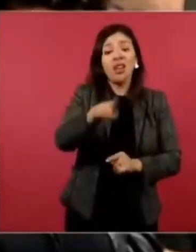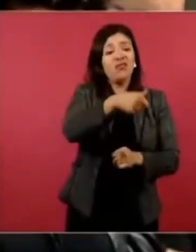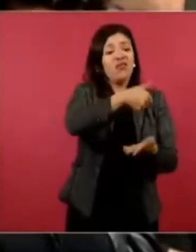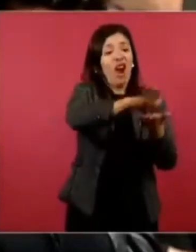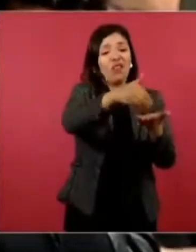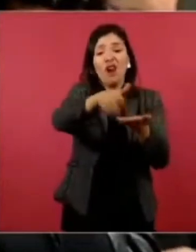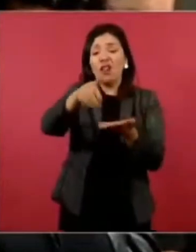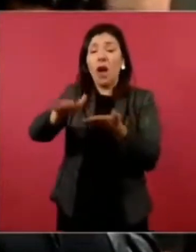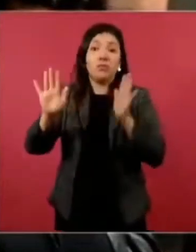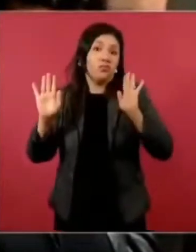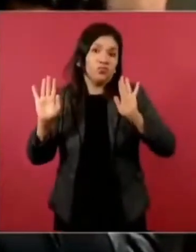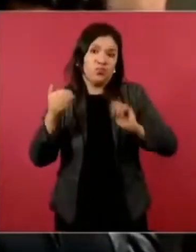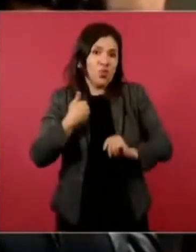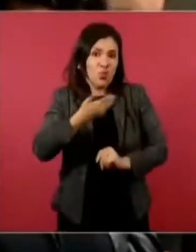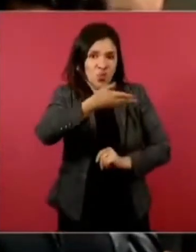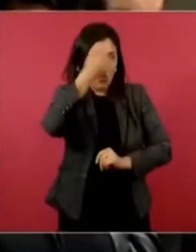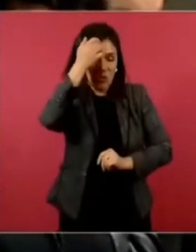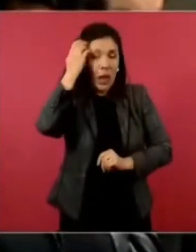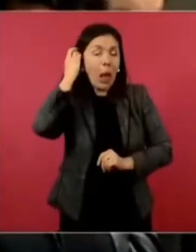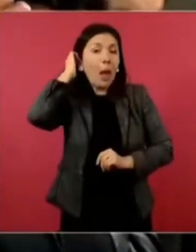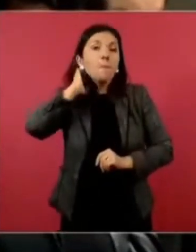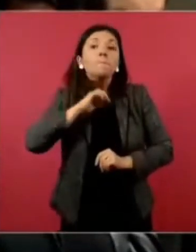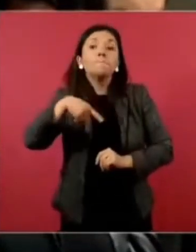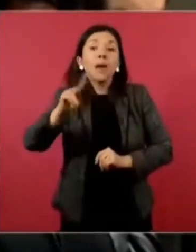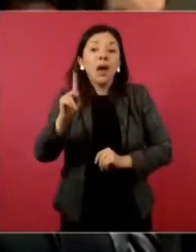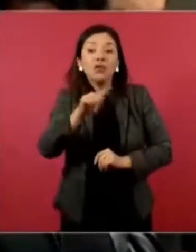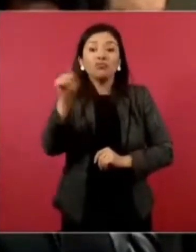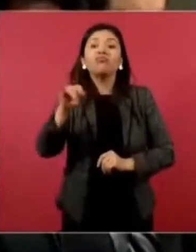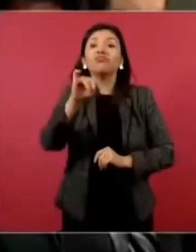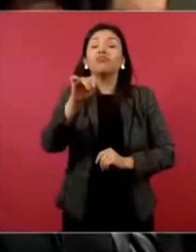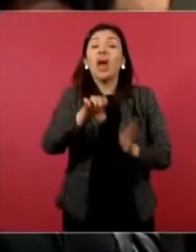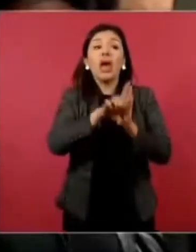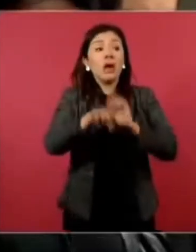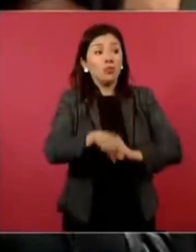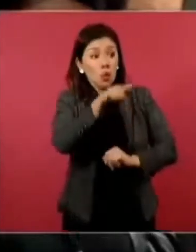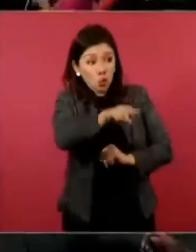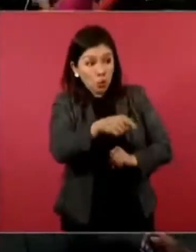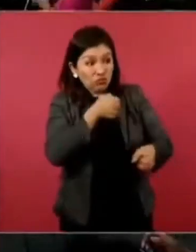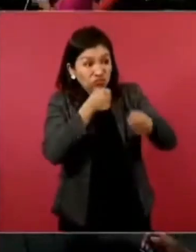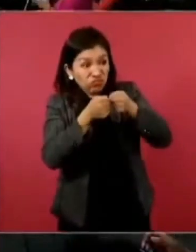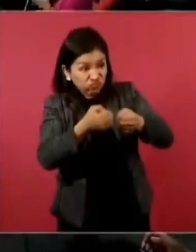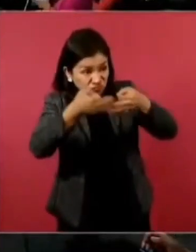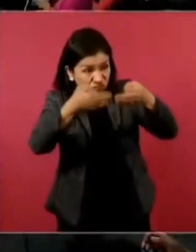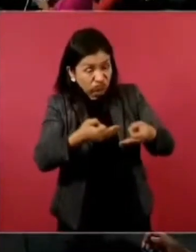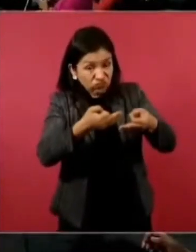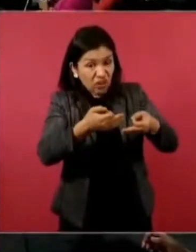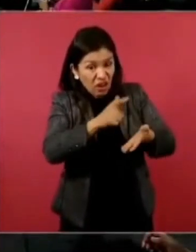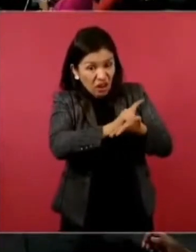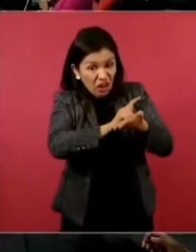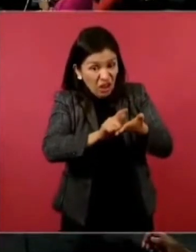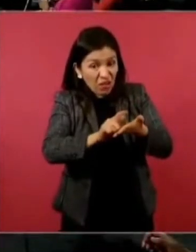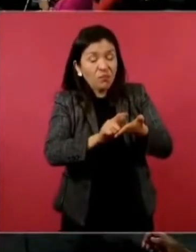este, pero los medios sí. ¿Sabes qué? Tu periodista crítico, que aquí lo tenemos,